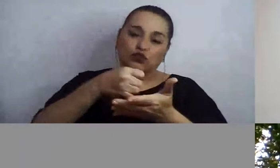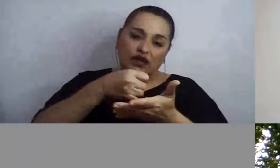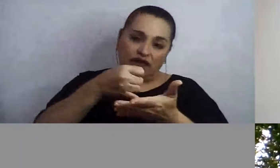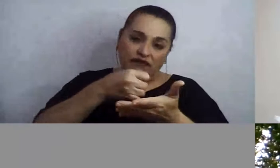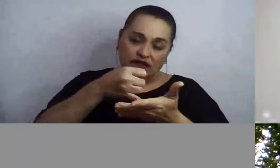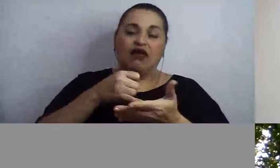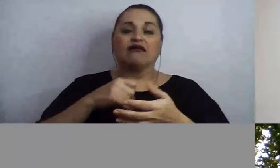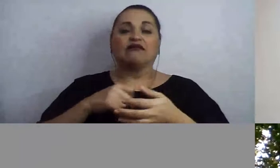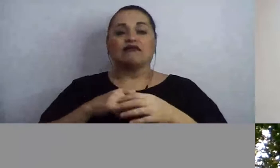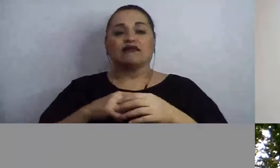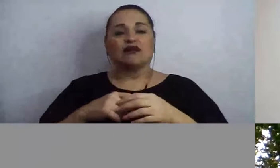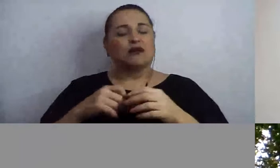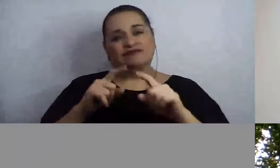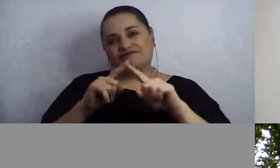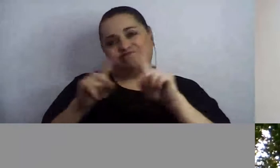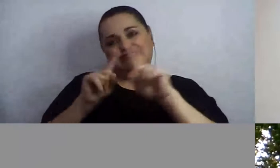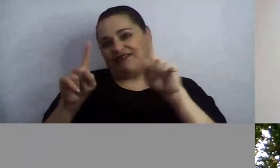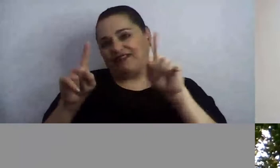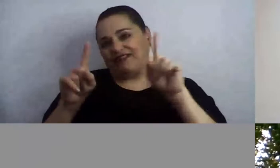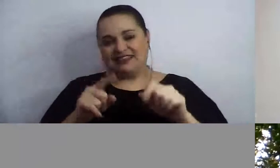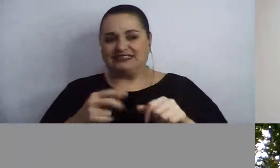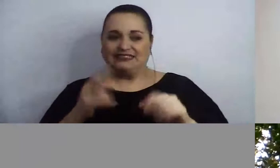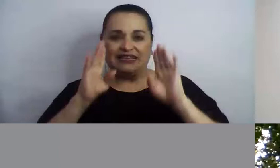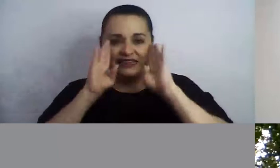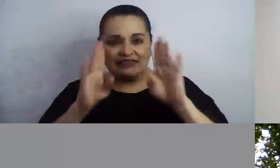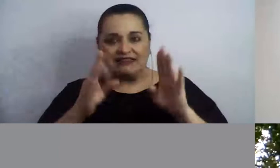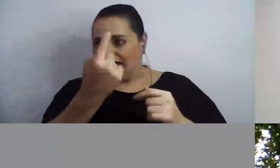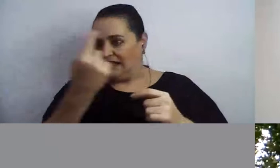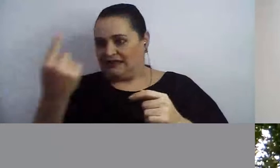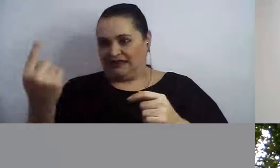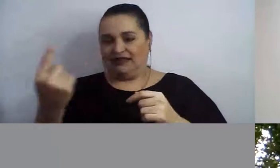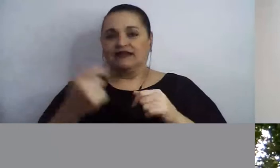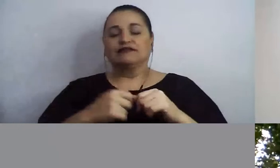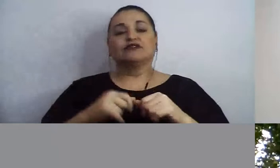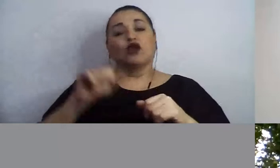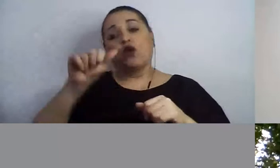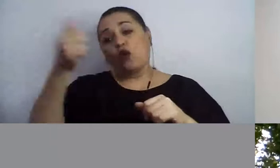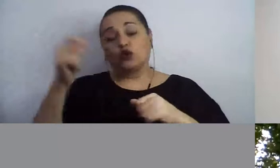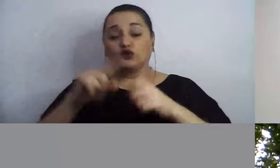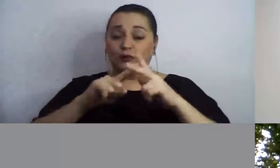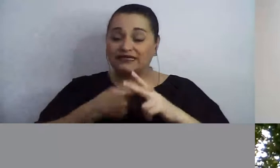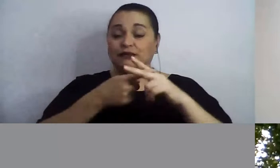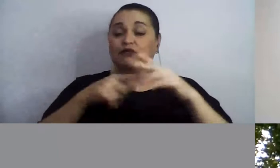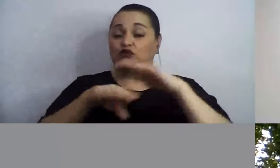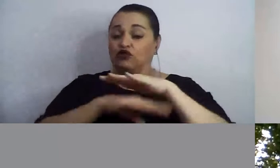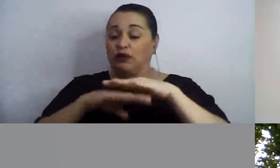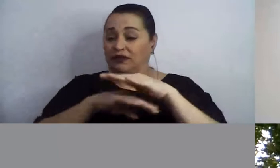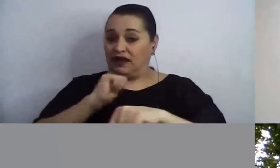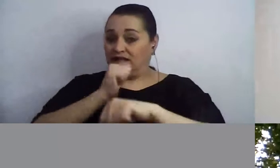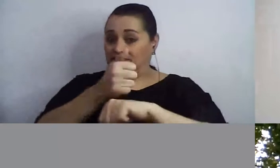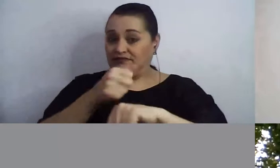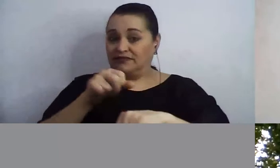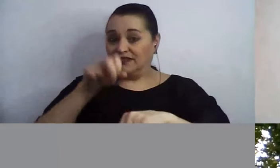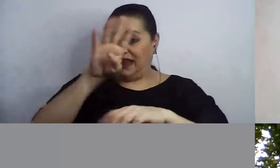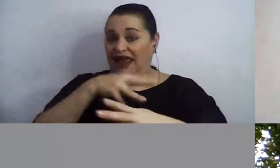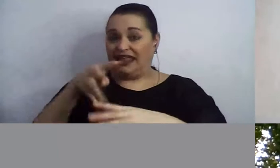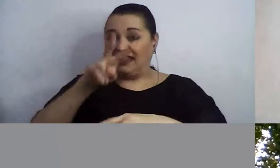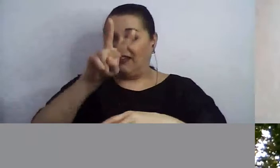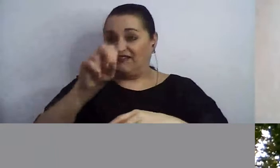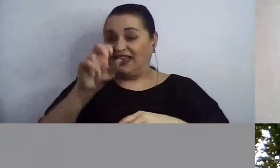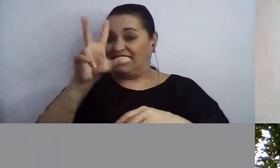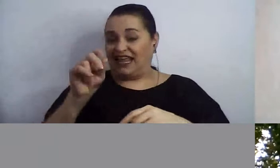muy particulares que se deben atender. El otro principio que ha sido fundamental en la implementación de la Agenda 2030 es el principio